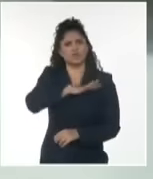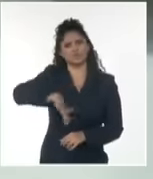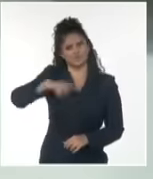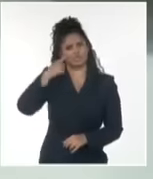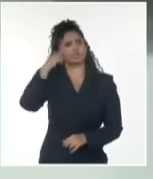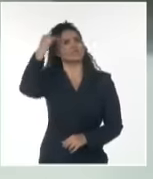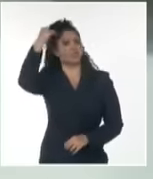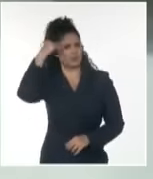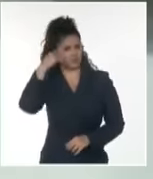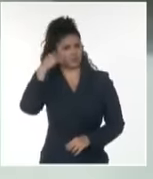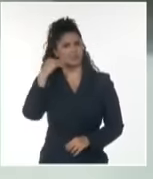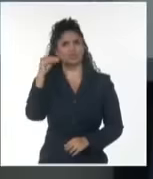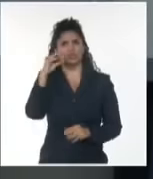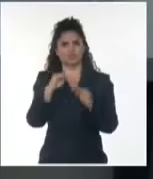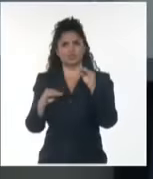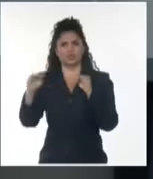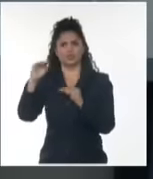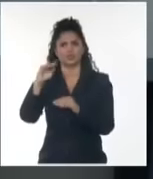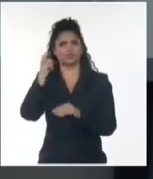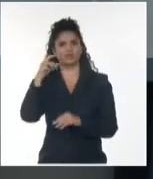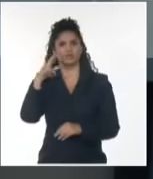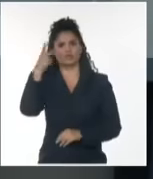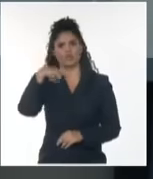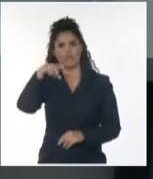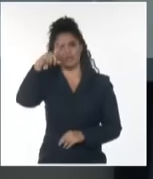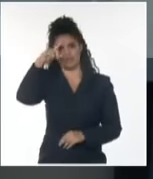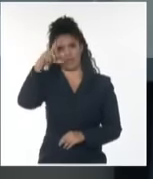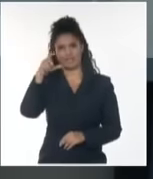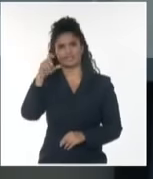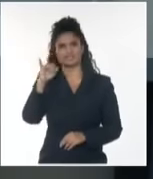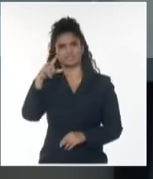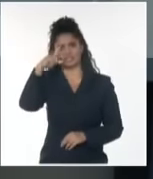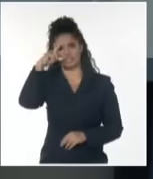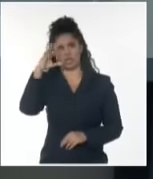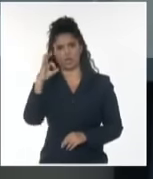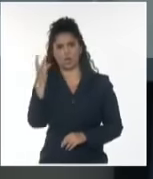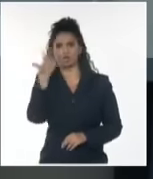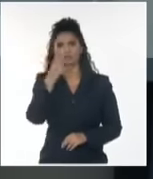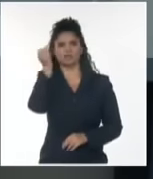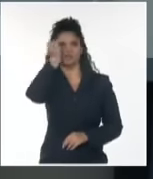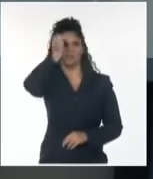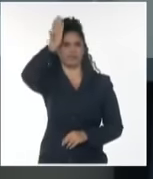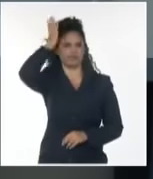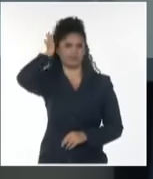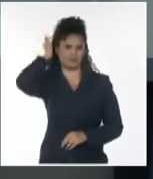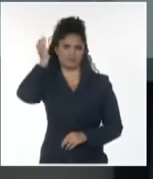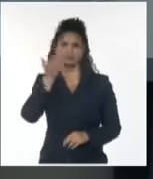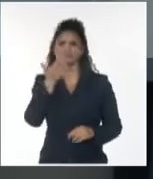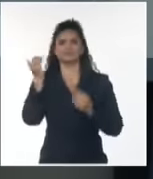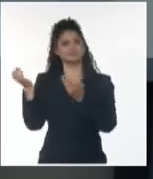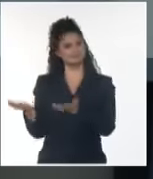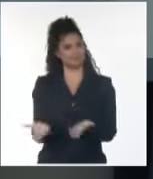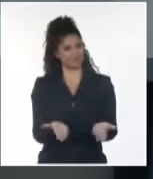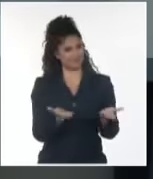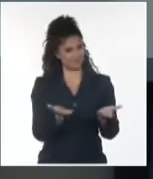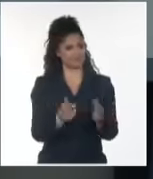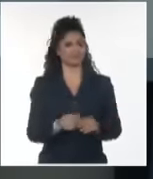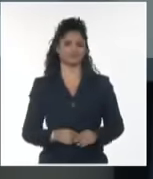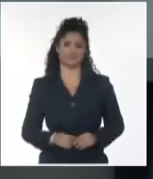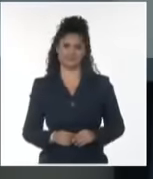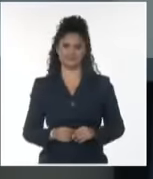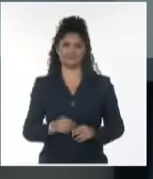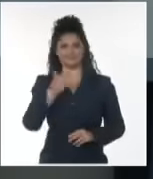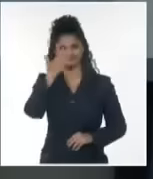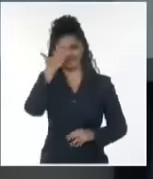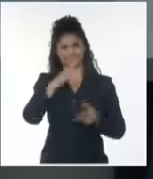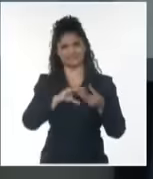doctor Francisco Durán García, director nacional de epidemiología. Bienvenido, doctor. Y gracias. Para mí, por supuesto, que es un placer que usted nos acompañe.